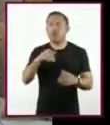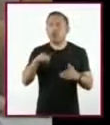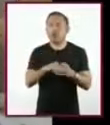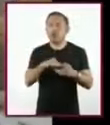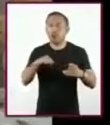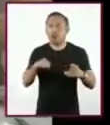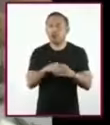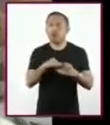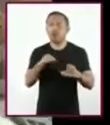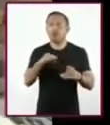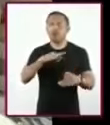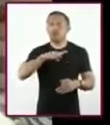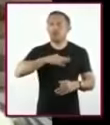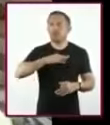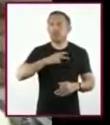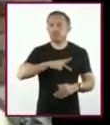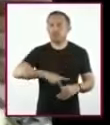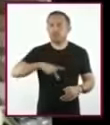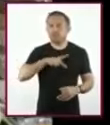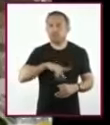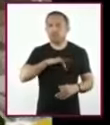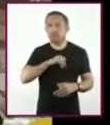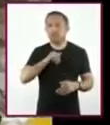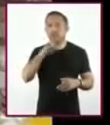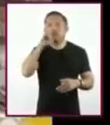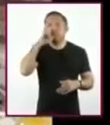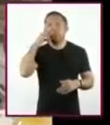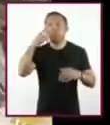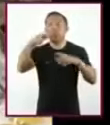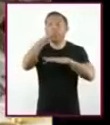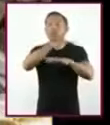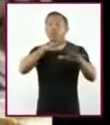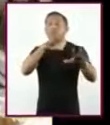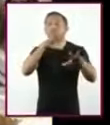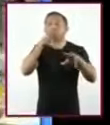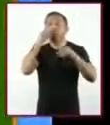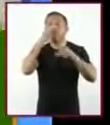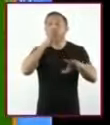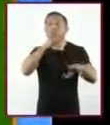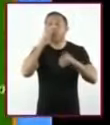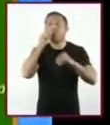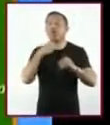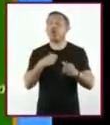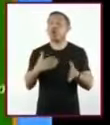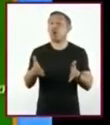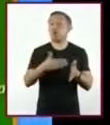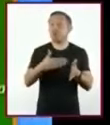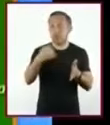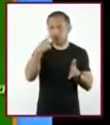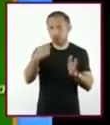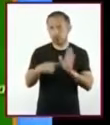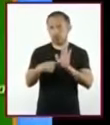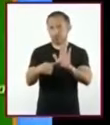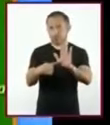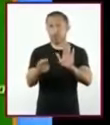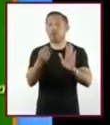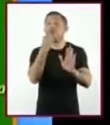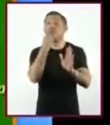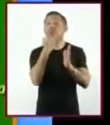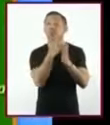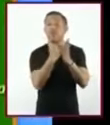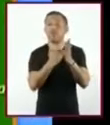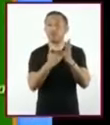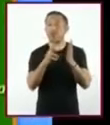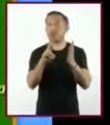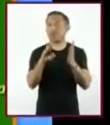constantemente toxinas que nuestro cuerpo ya no entiende. Desde la cocina, lo que me toca es mostrarte una receta divertida y que también